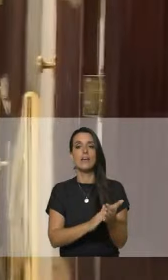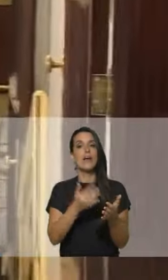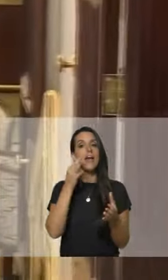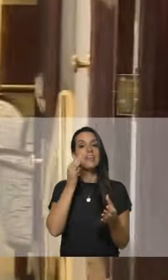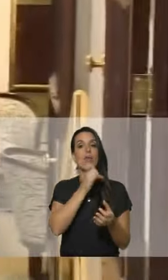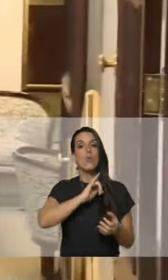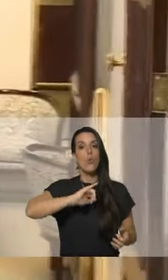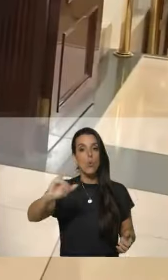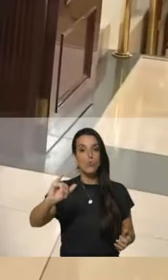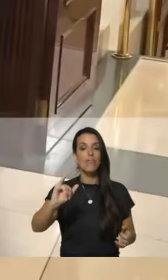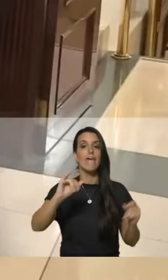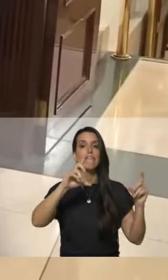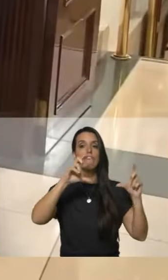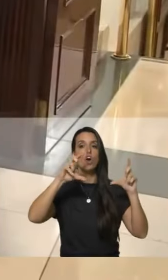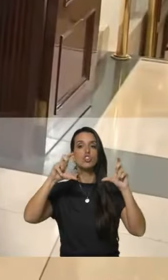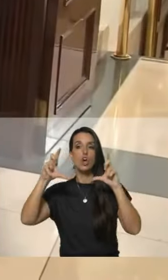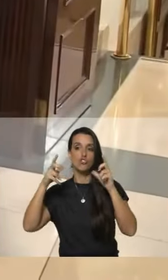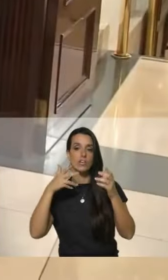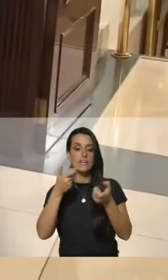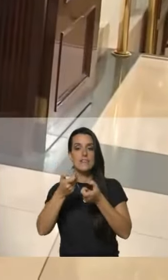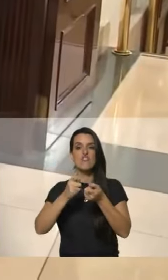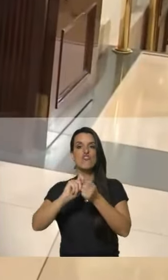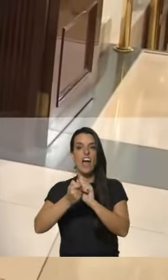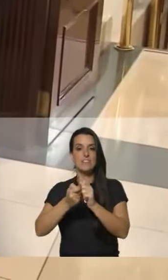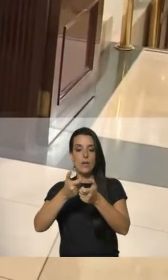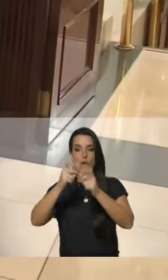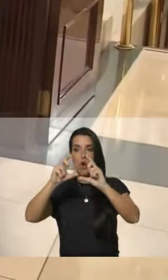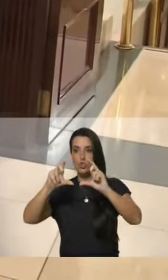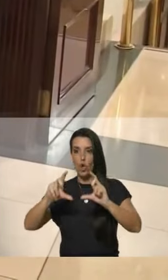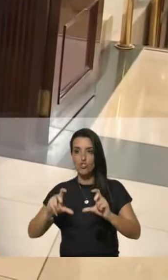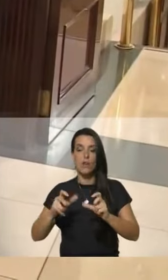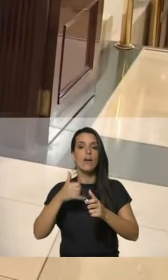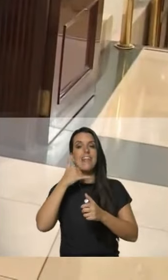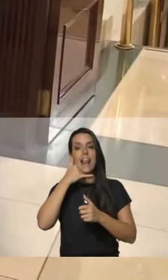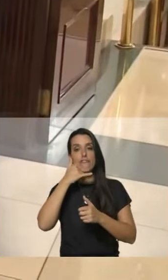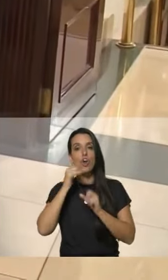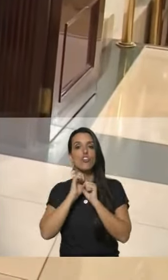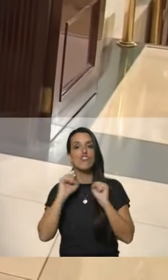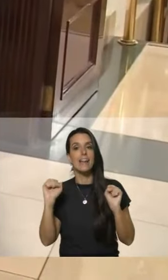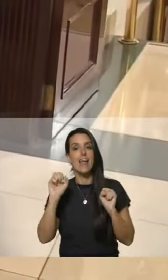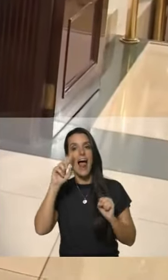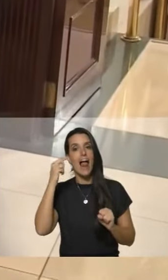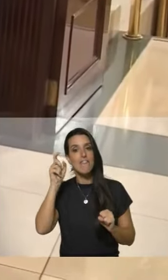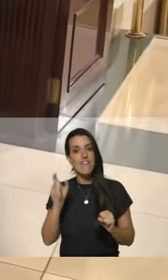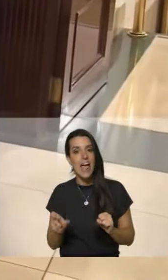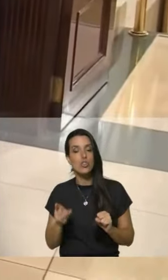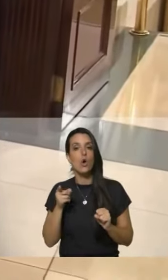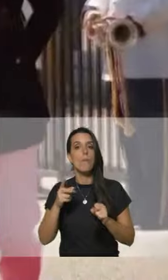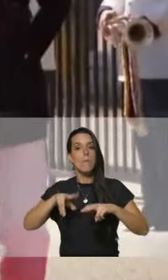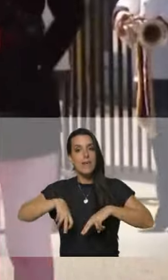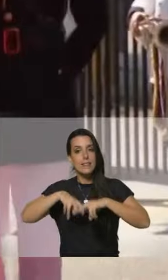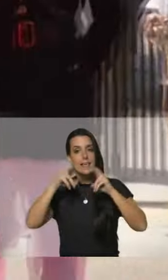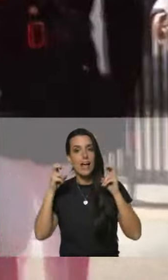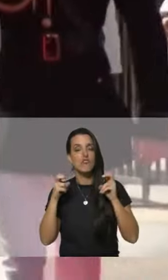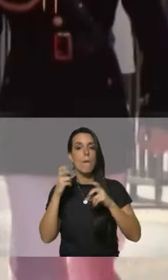presentada a partir de fotografías y conversaciones halladas por la justicia en el teléfono de la secretaria de Fernández Como parte de una investigación